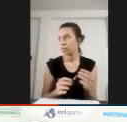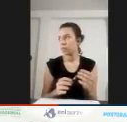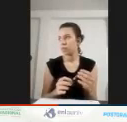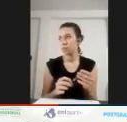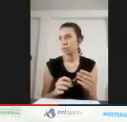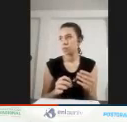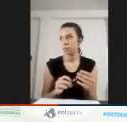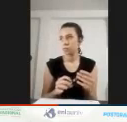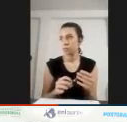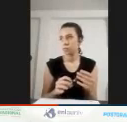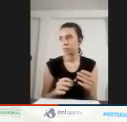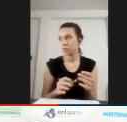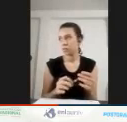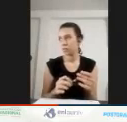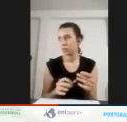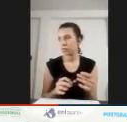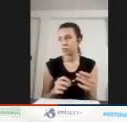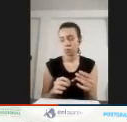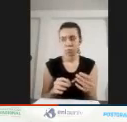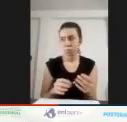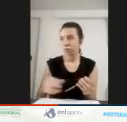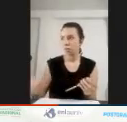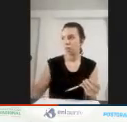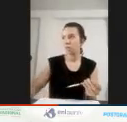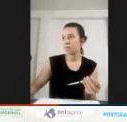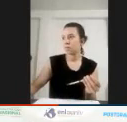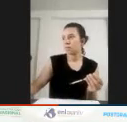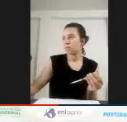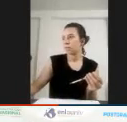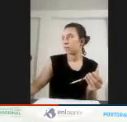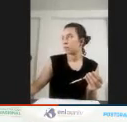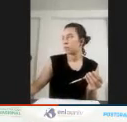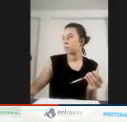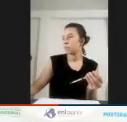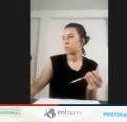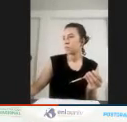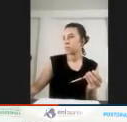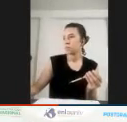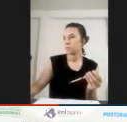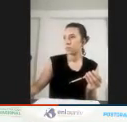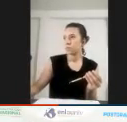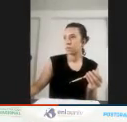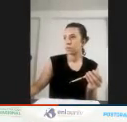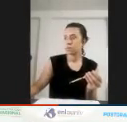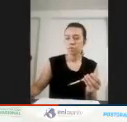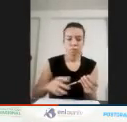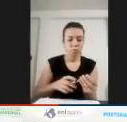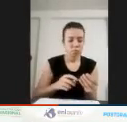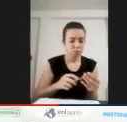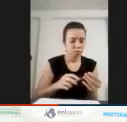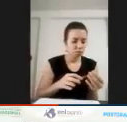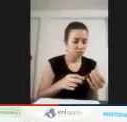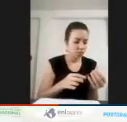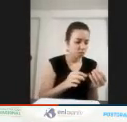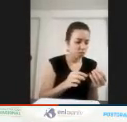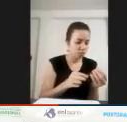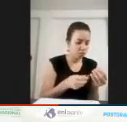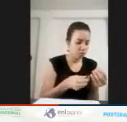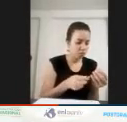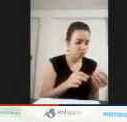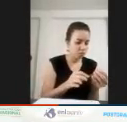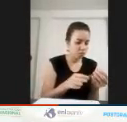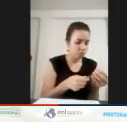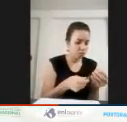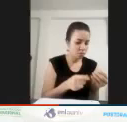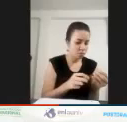desenvolvimiento de los servicios básicos que también funcionan en el Estado, ¿no? Pero si lo